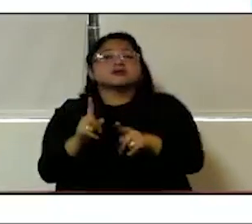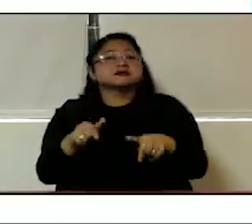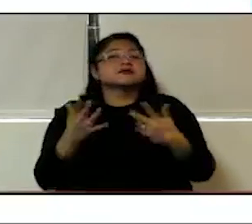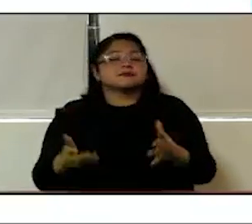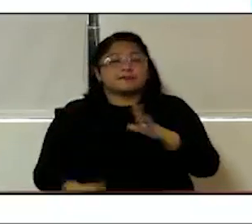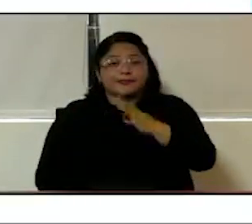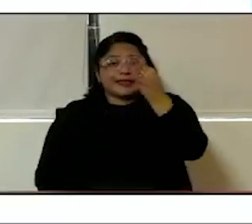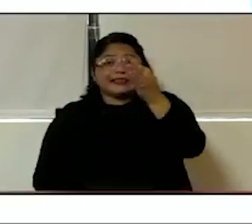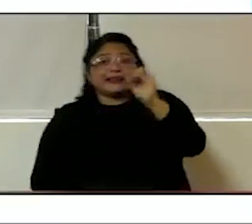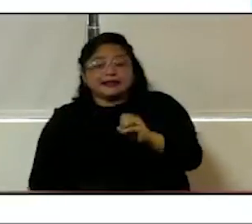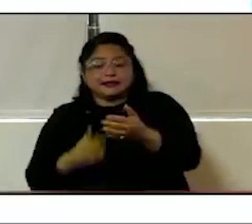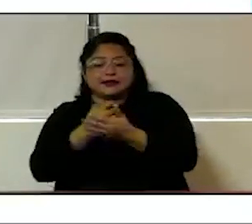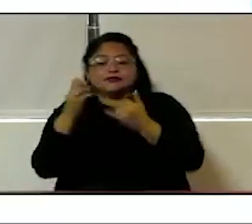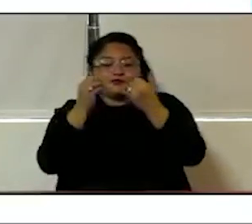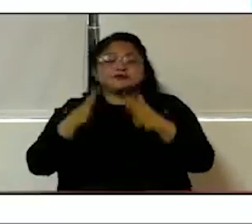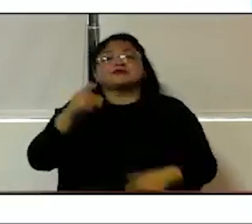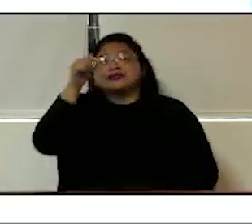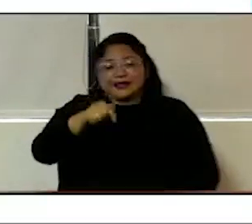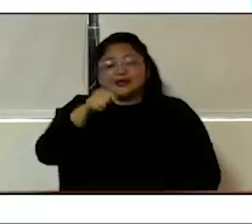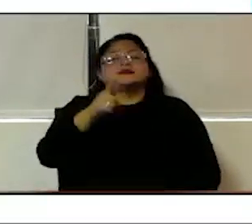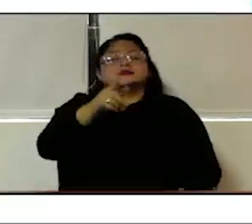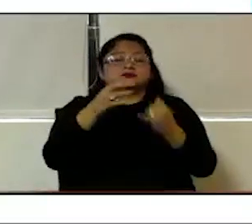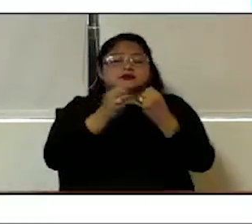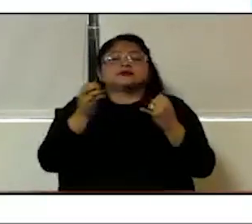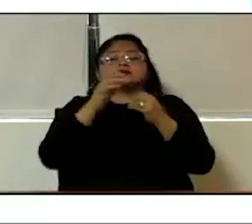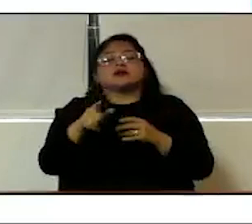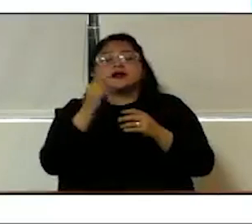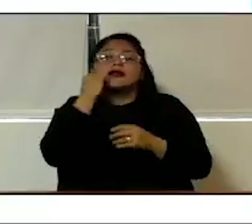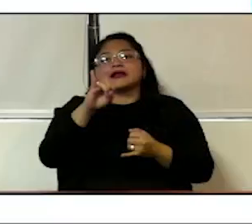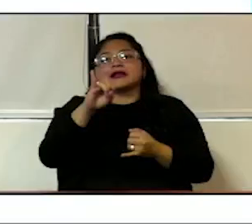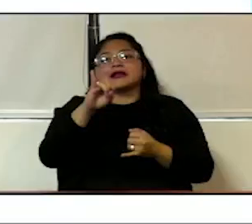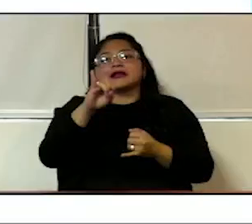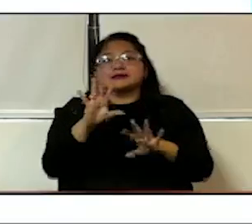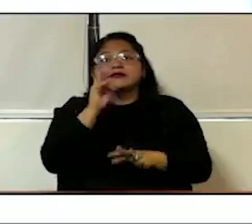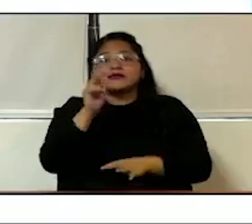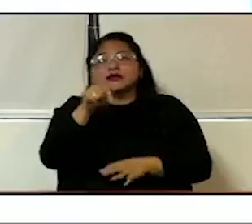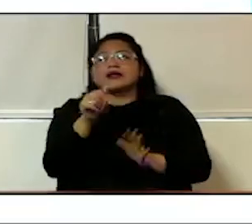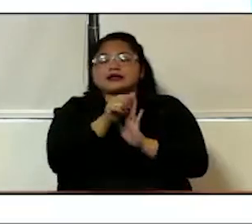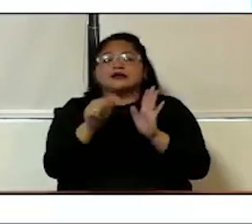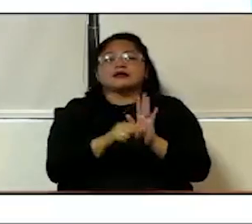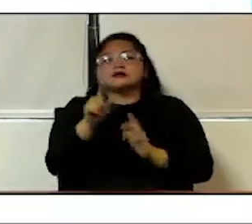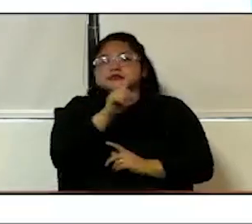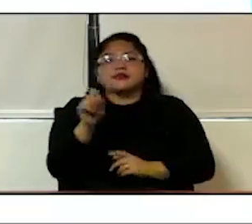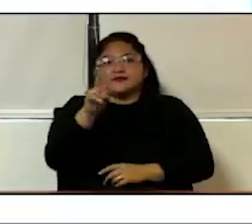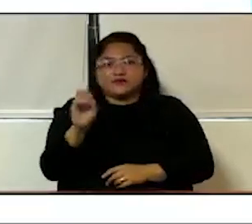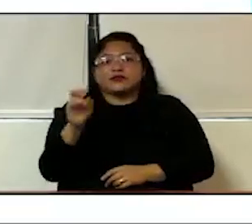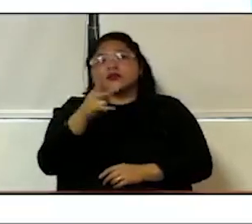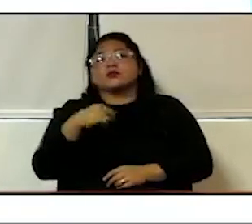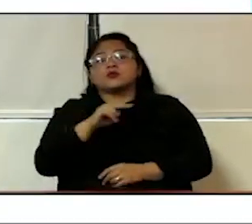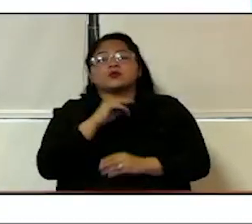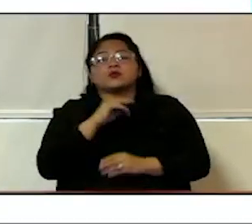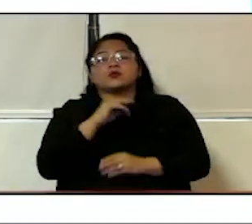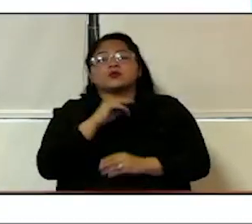fecha 30 contribuyentes fueron inhabilitados del régimen de IVA Aunque algunos ya lograron su habilitación a través de amparos además se han